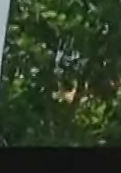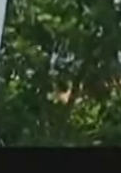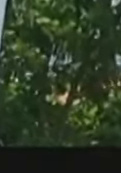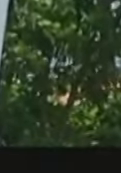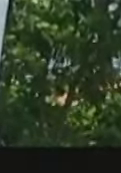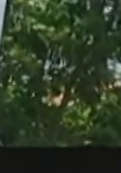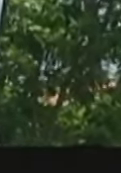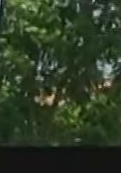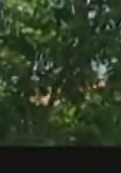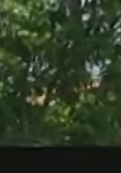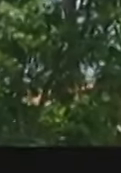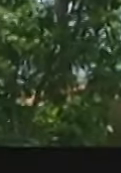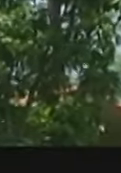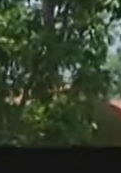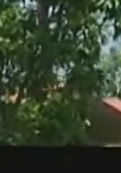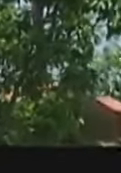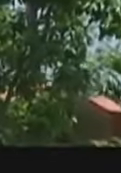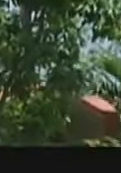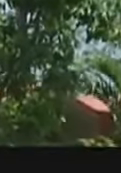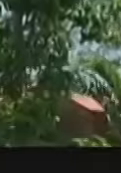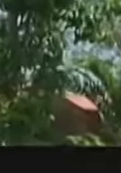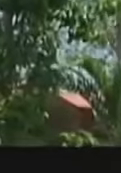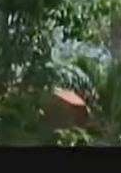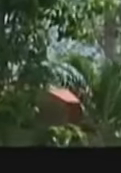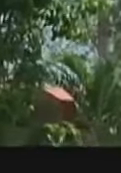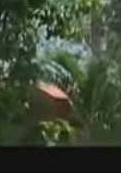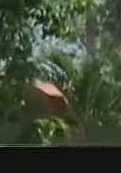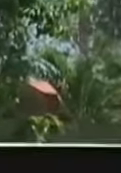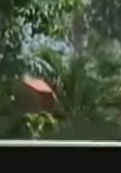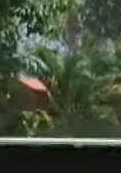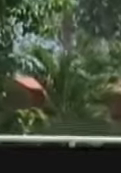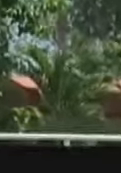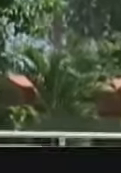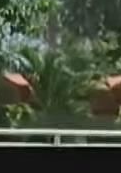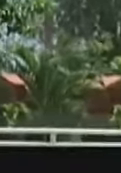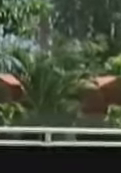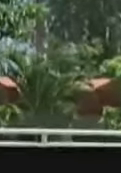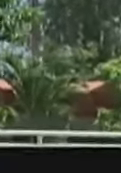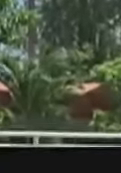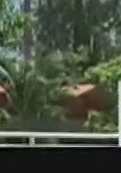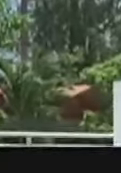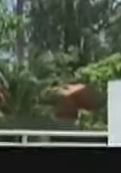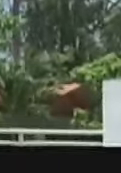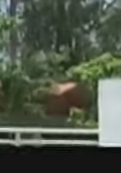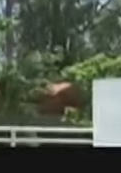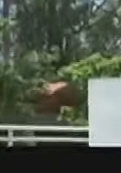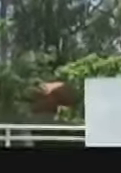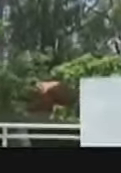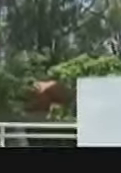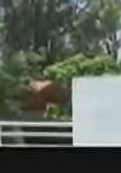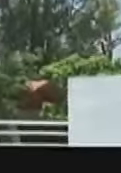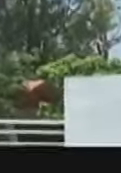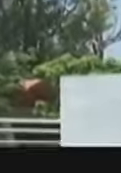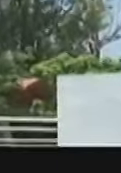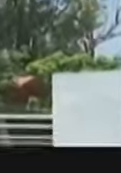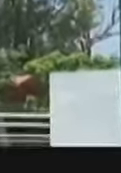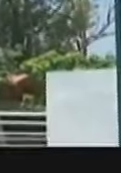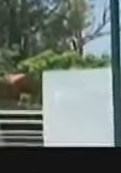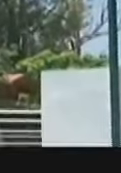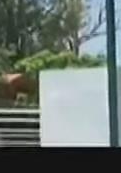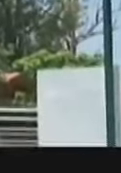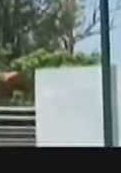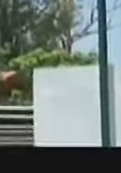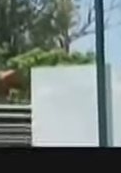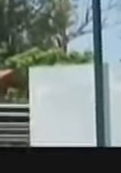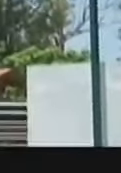Nicolás Maduro Moros da inicio a la gran misión Ciencia, Innovación y Tecnología. Doctor Humberto Fernández Morán, como parte del sistema